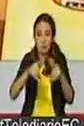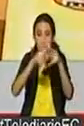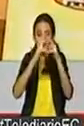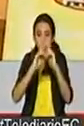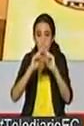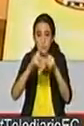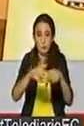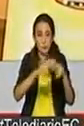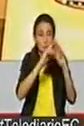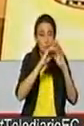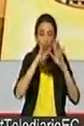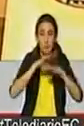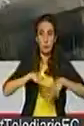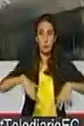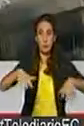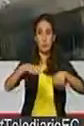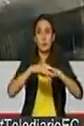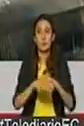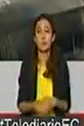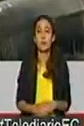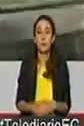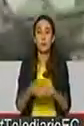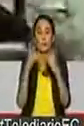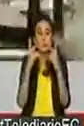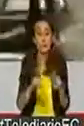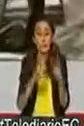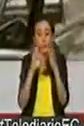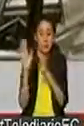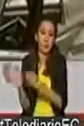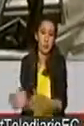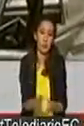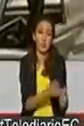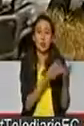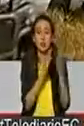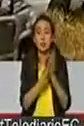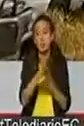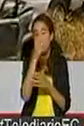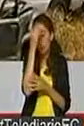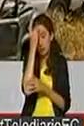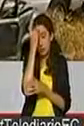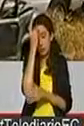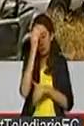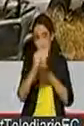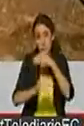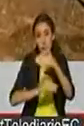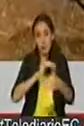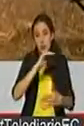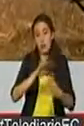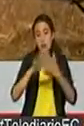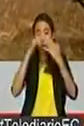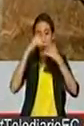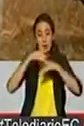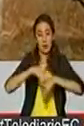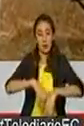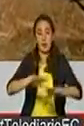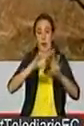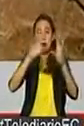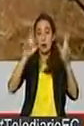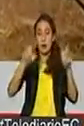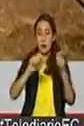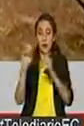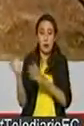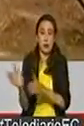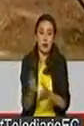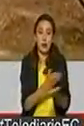educativos, del agro y vivienda. También se incorporó la extinción de deudas de vehículos chatarrizados que fueron robados o que se perdieron